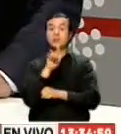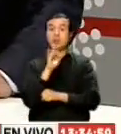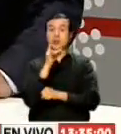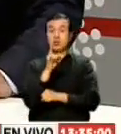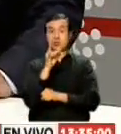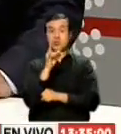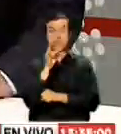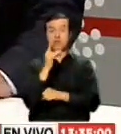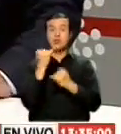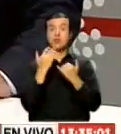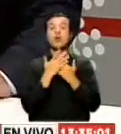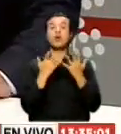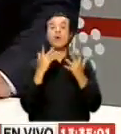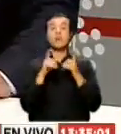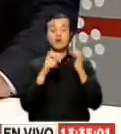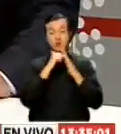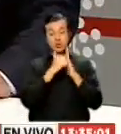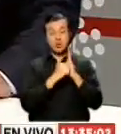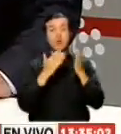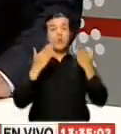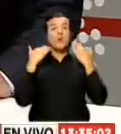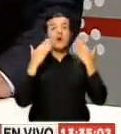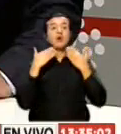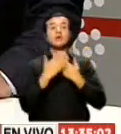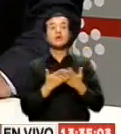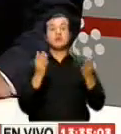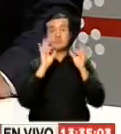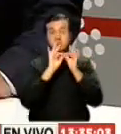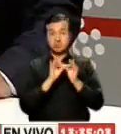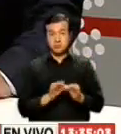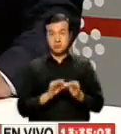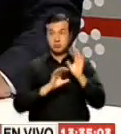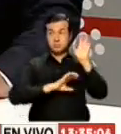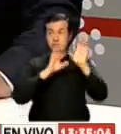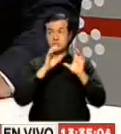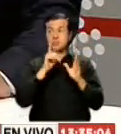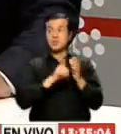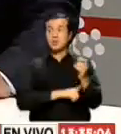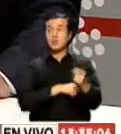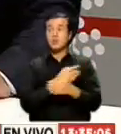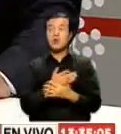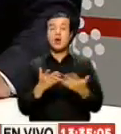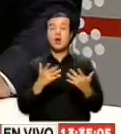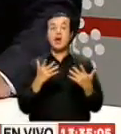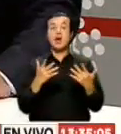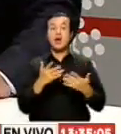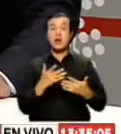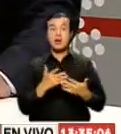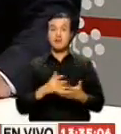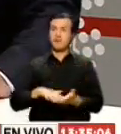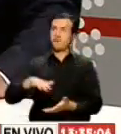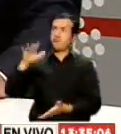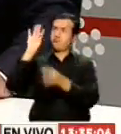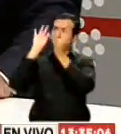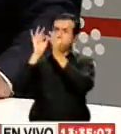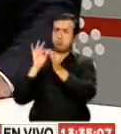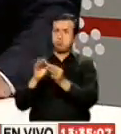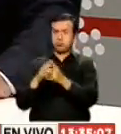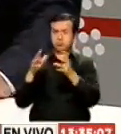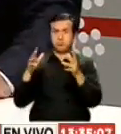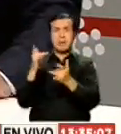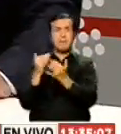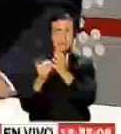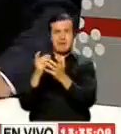época es aprovechada por los artesanos de Guayaquil para elaborar y exhibir los tradicionales años viejos en la conocida calle 6 de